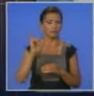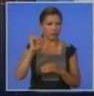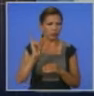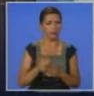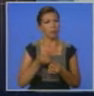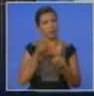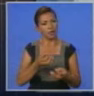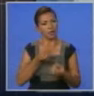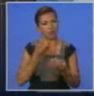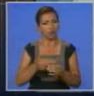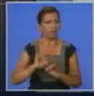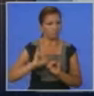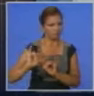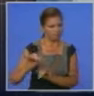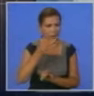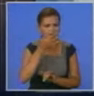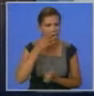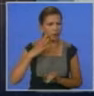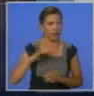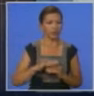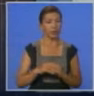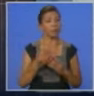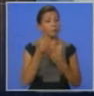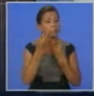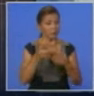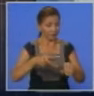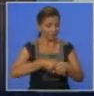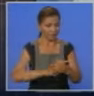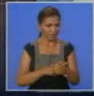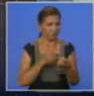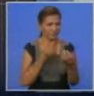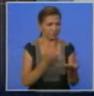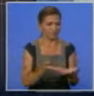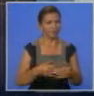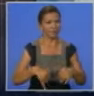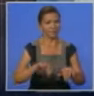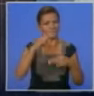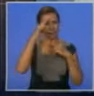sabatino. Esto es lo que podemos informarles. Desde Macas, volvemos a estudios.